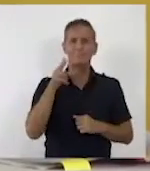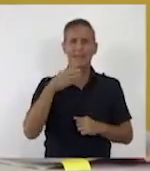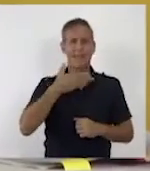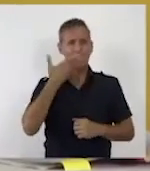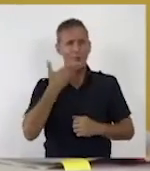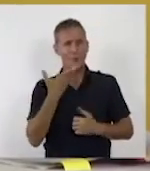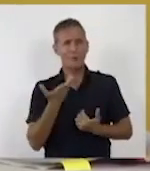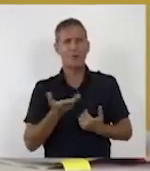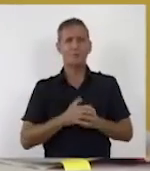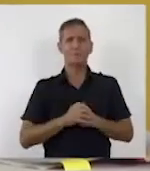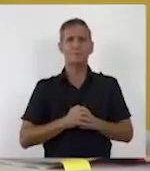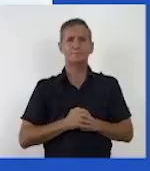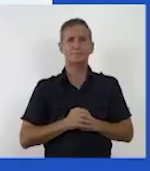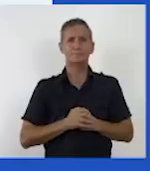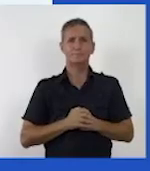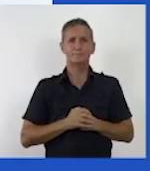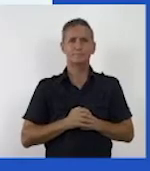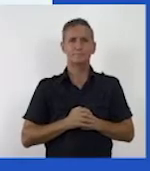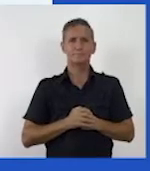poemas